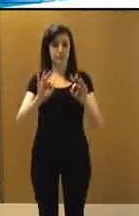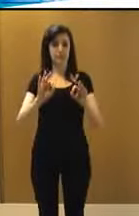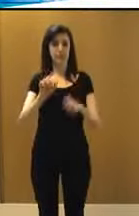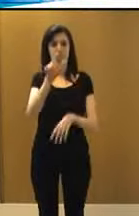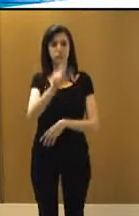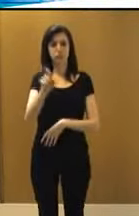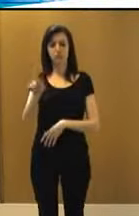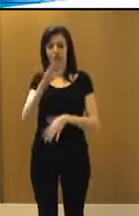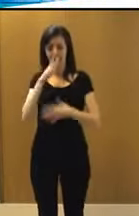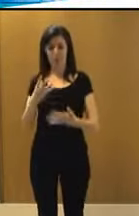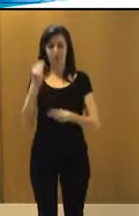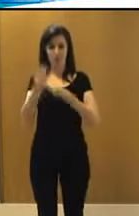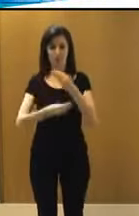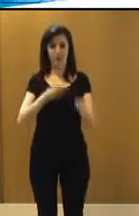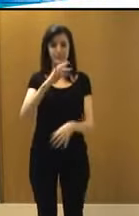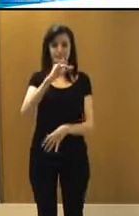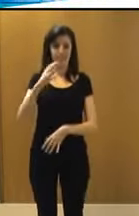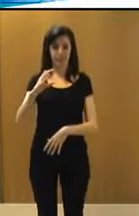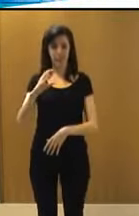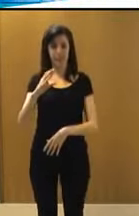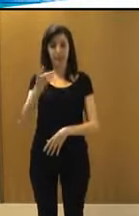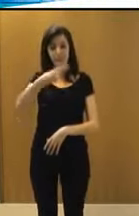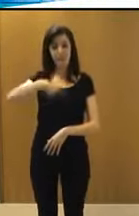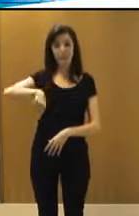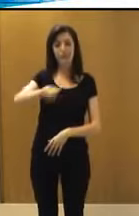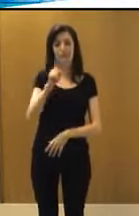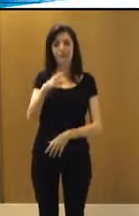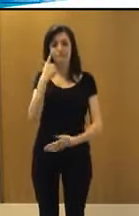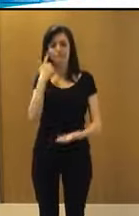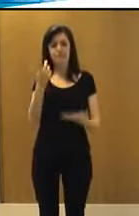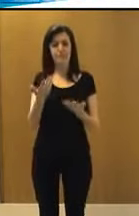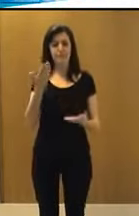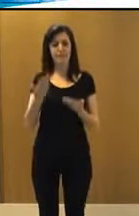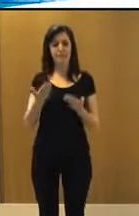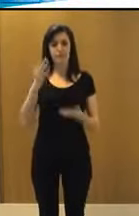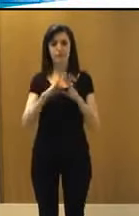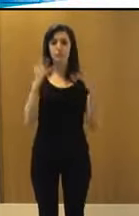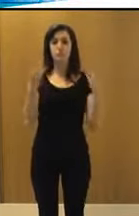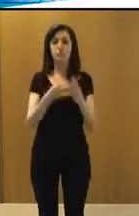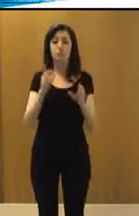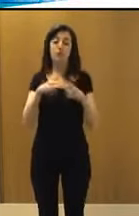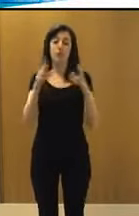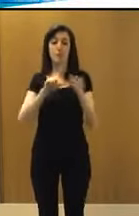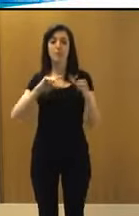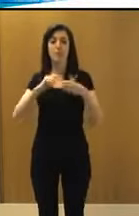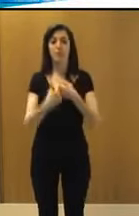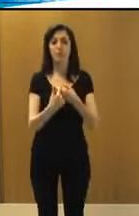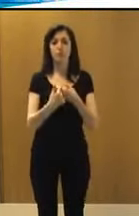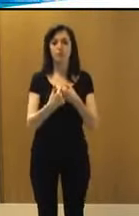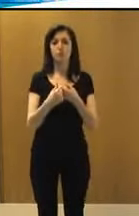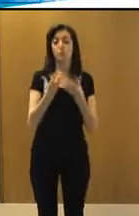son el perfil de población que está utilizando TICs y entre ellos quisimos tantear cuál es su potencial de participación